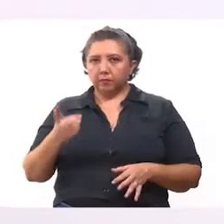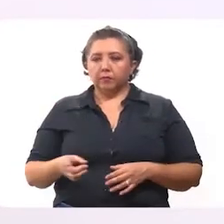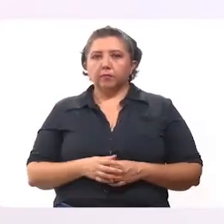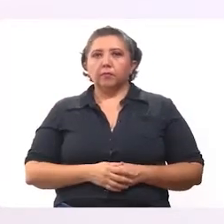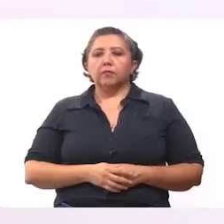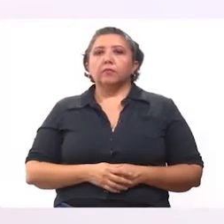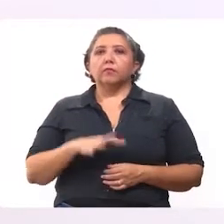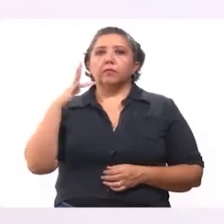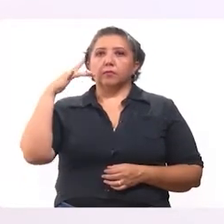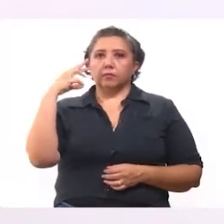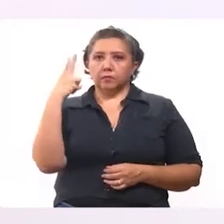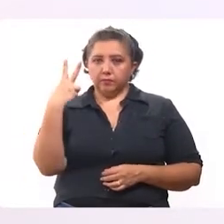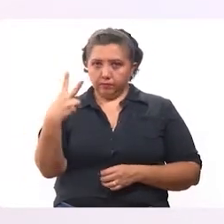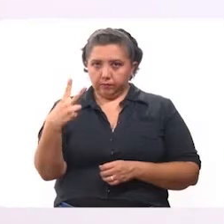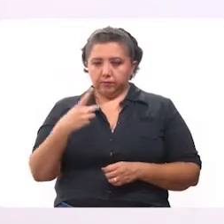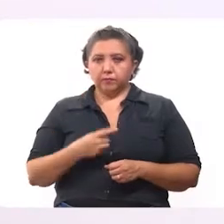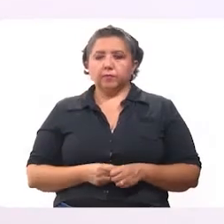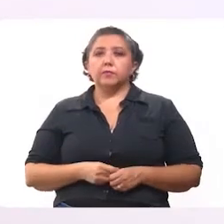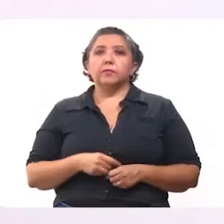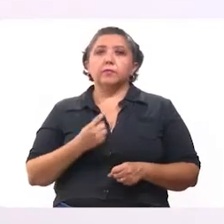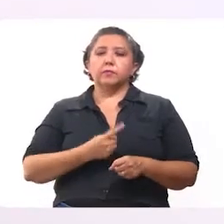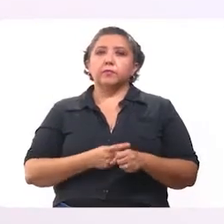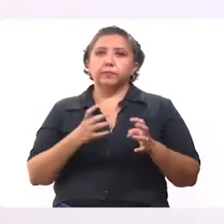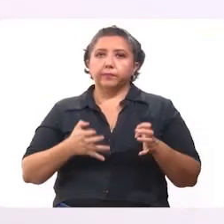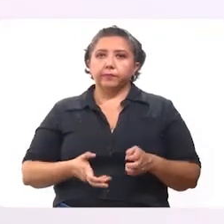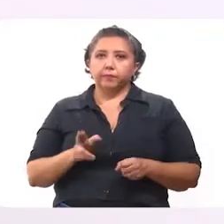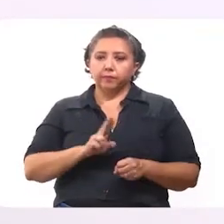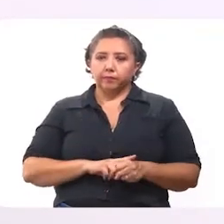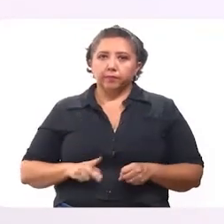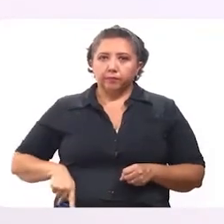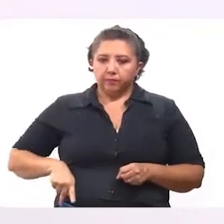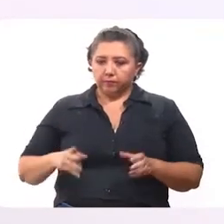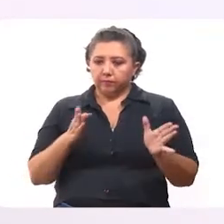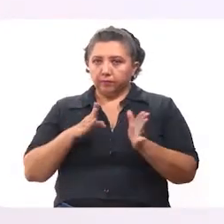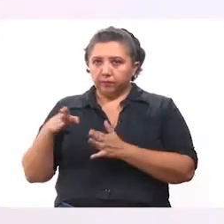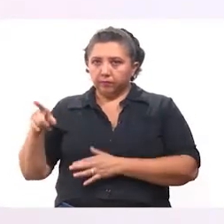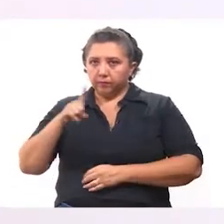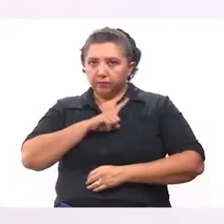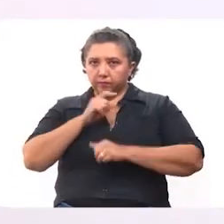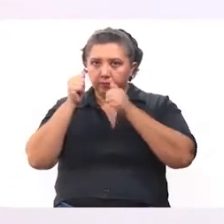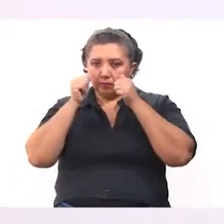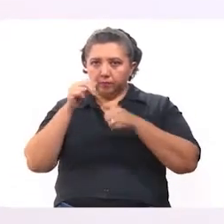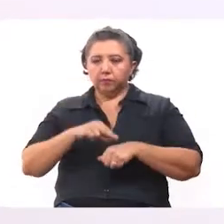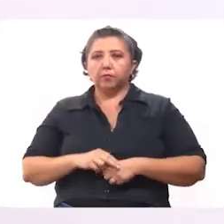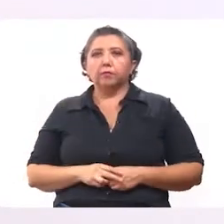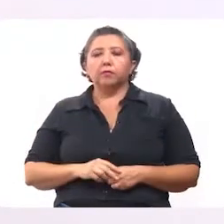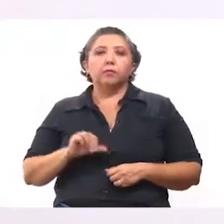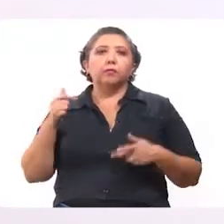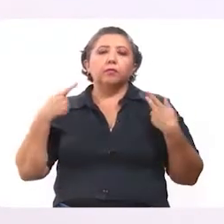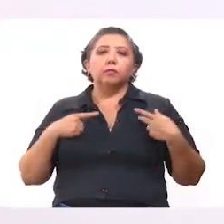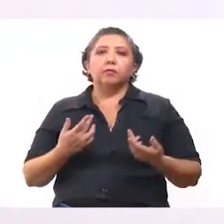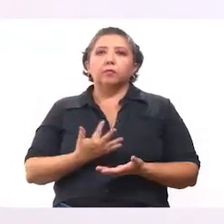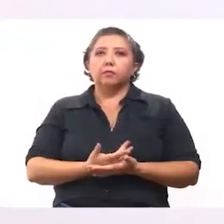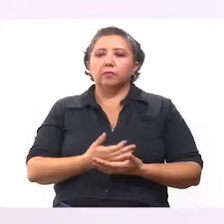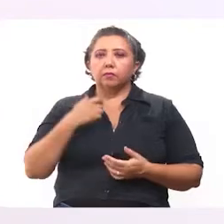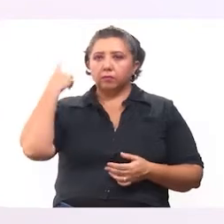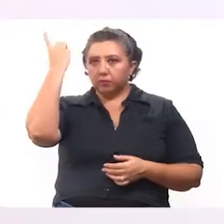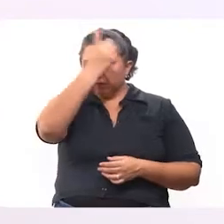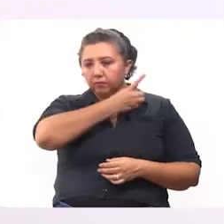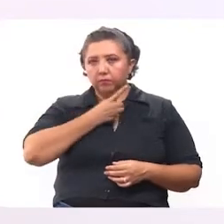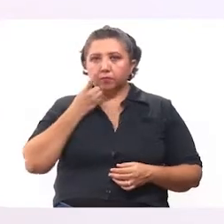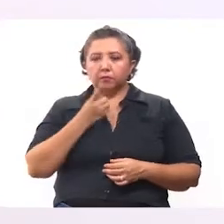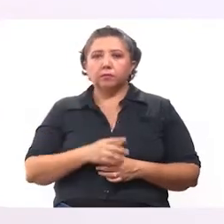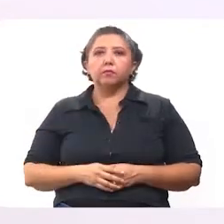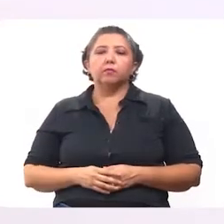se mencionó, 52 de los casos positivos están en hospitales públicos y en aislamiento total. Hay otros pacientes a la